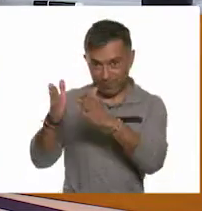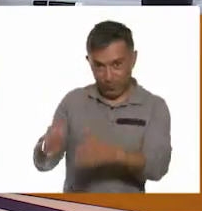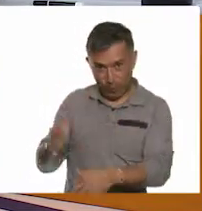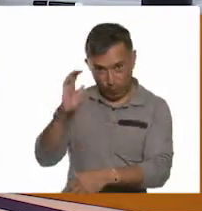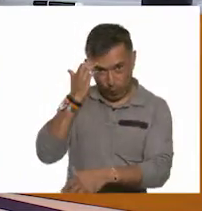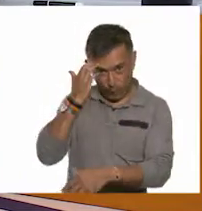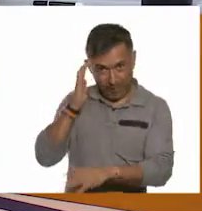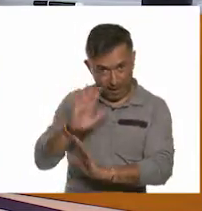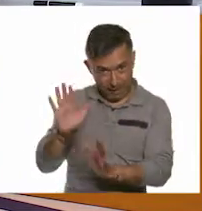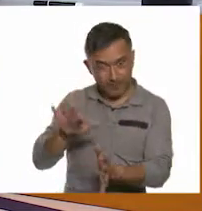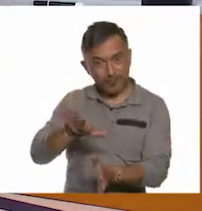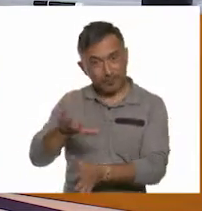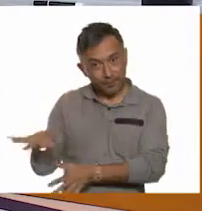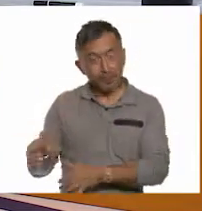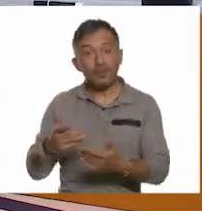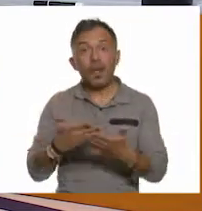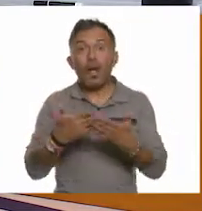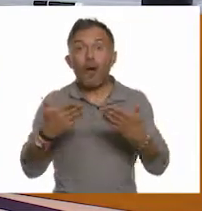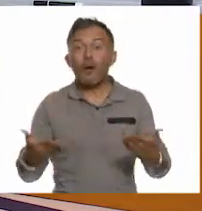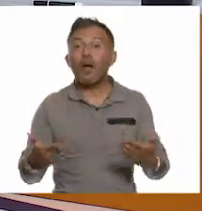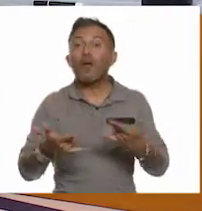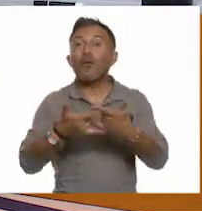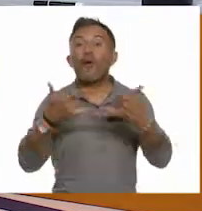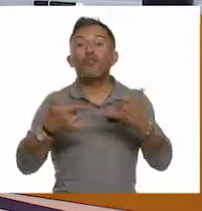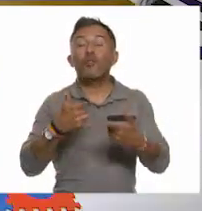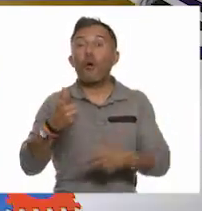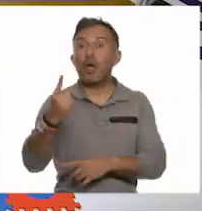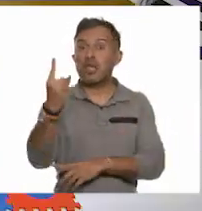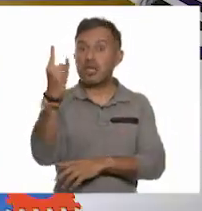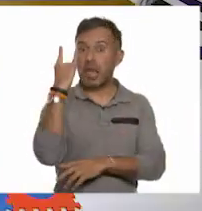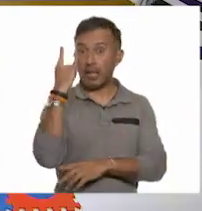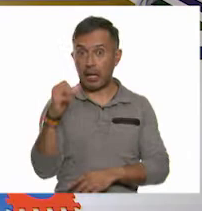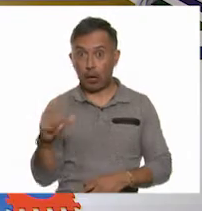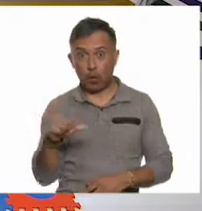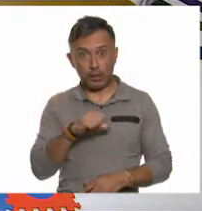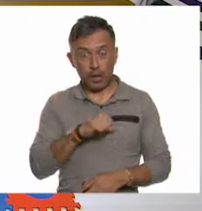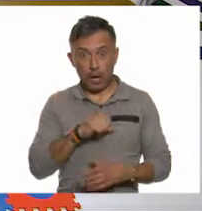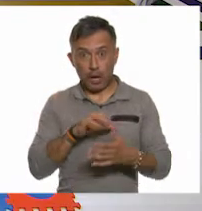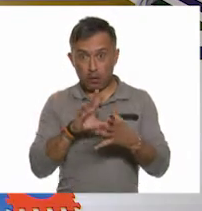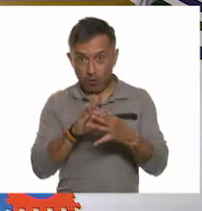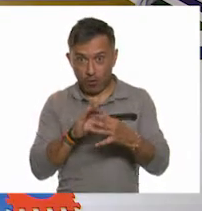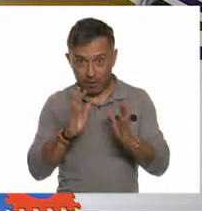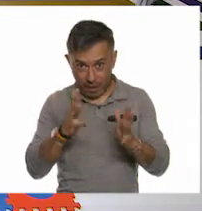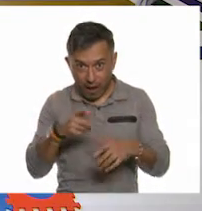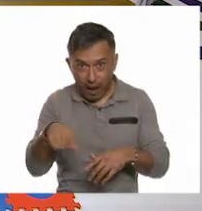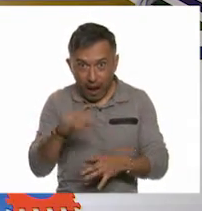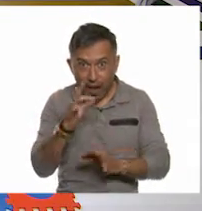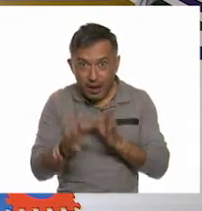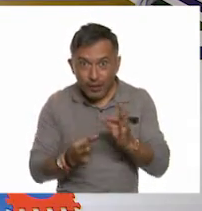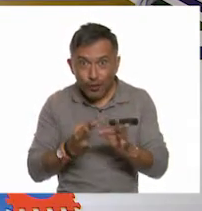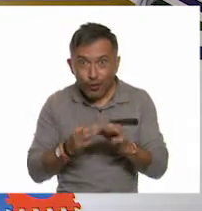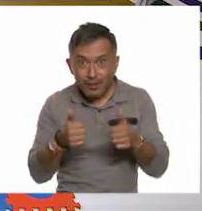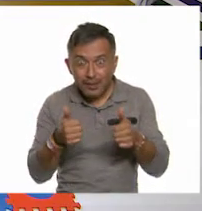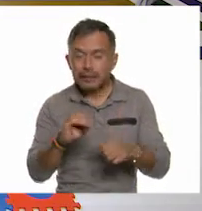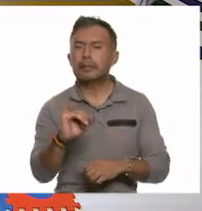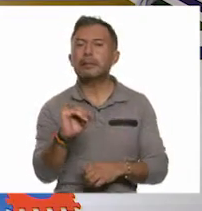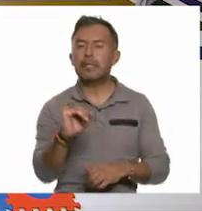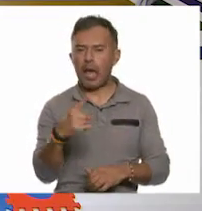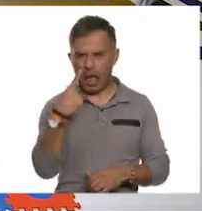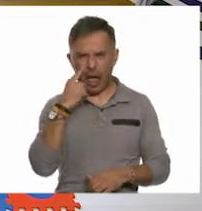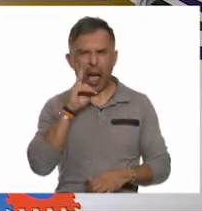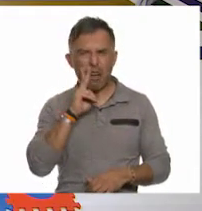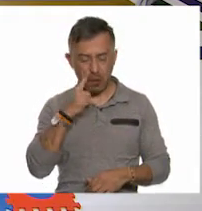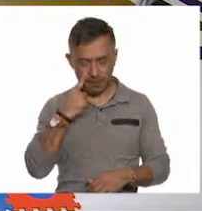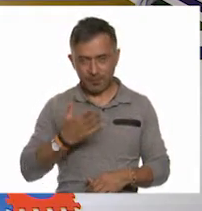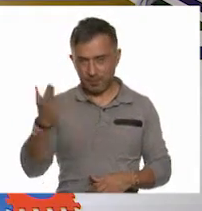listas y listos para leer el cuento del gigante egoísta? ¡Sí! Bueno, pues vamos a verlo. A